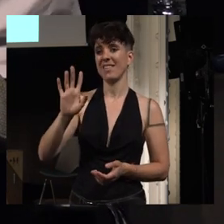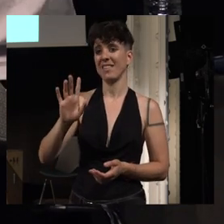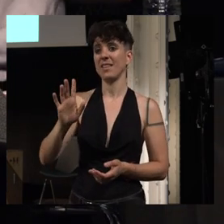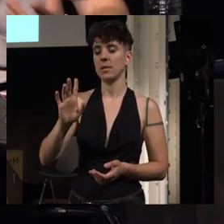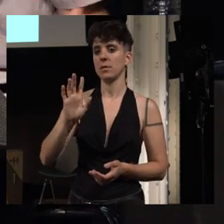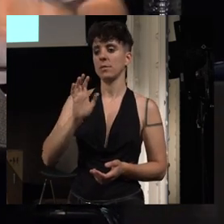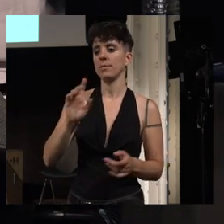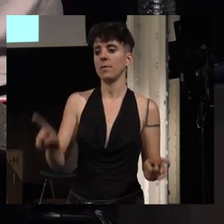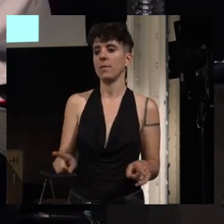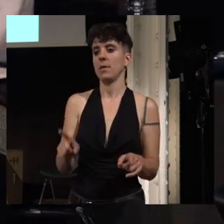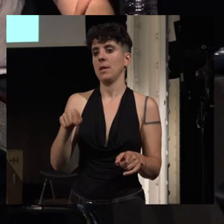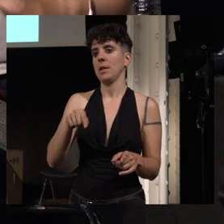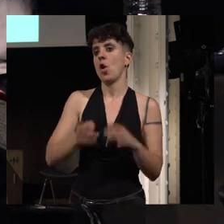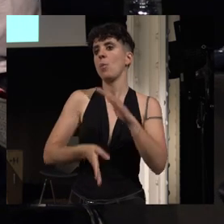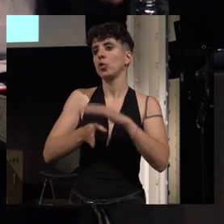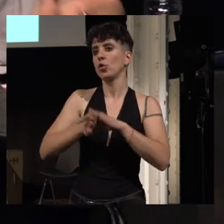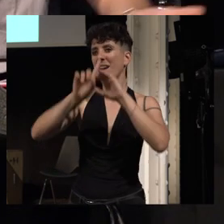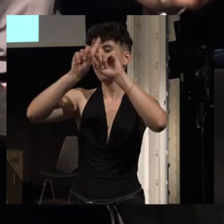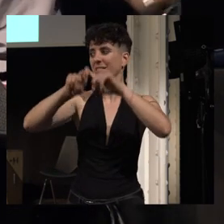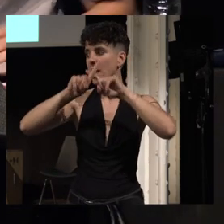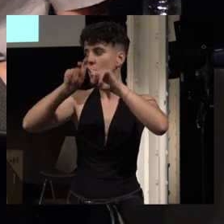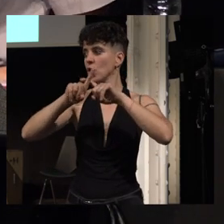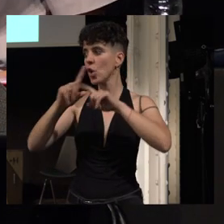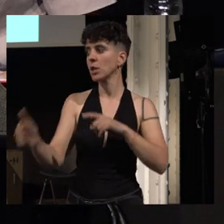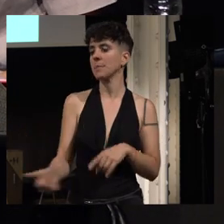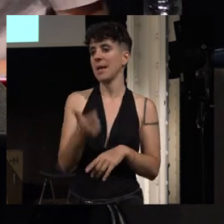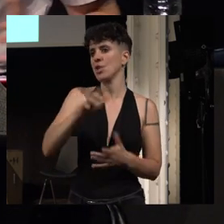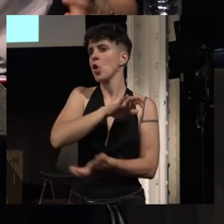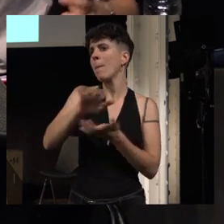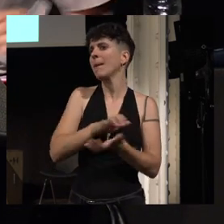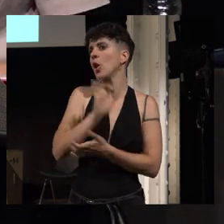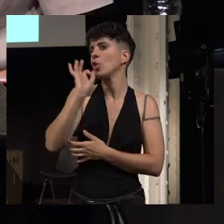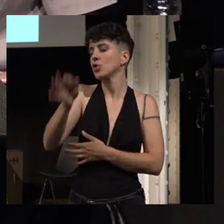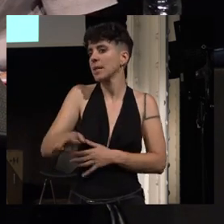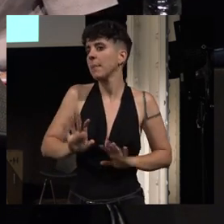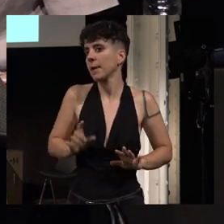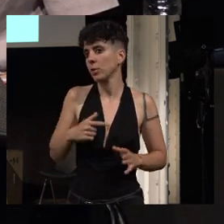tenemos que hacernos muchas más reflexiones. Es complejo, sí, sí. Pero también, pues,